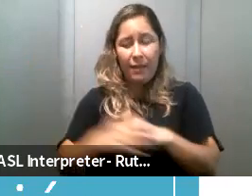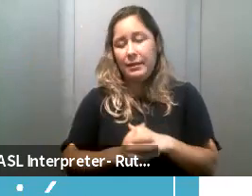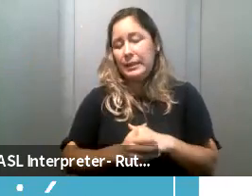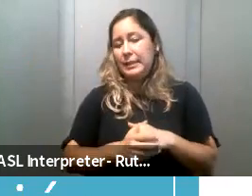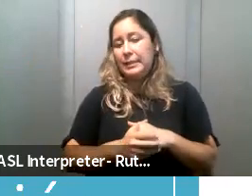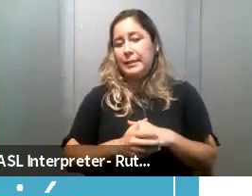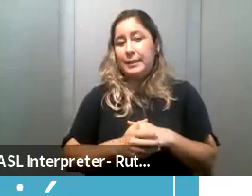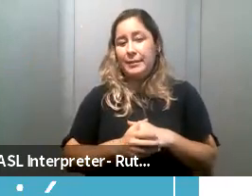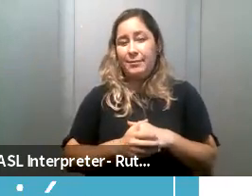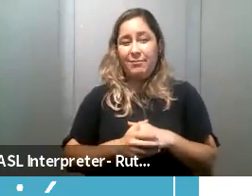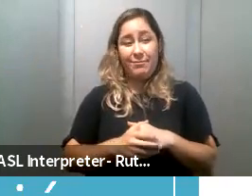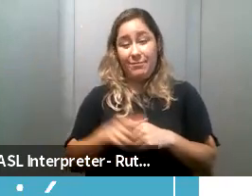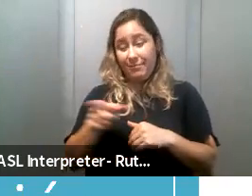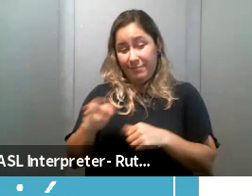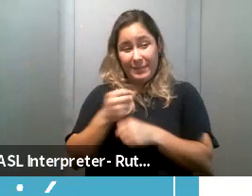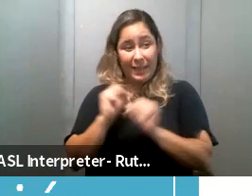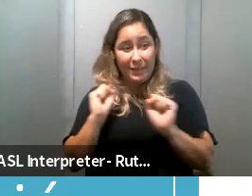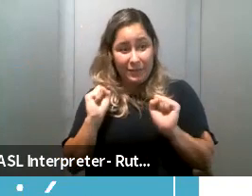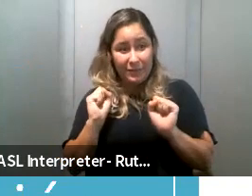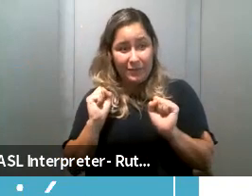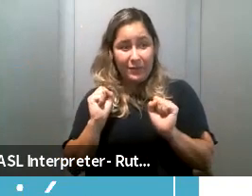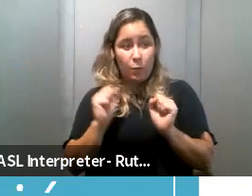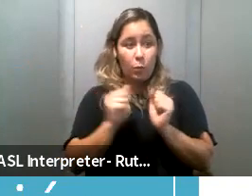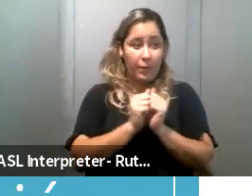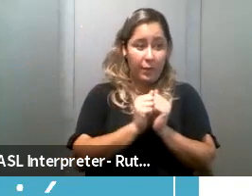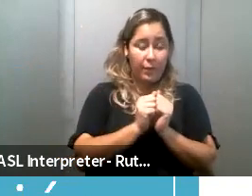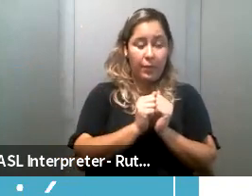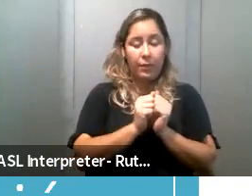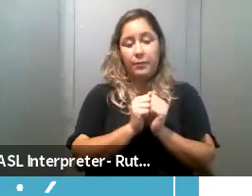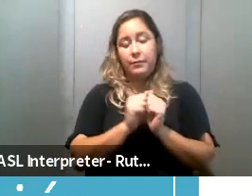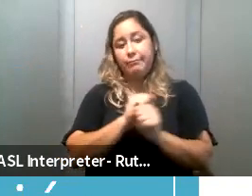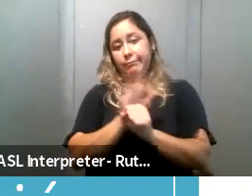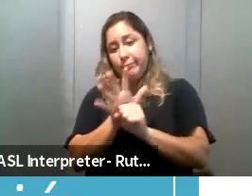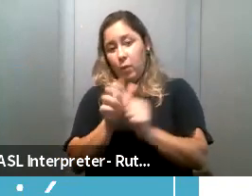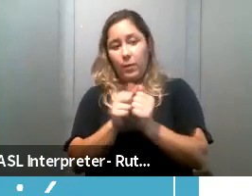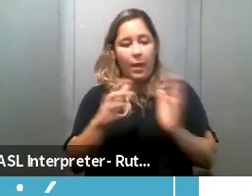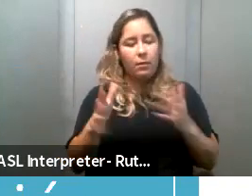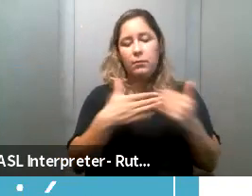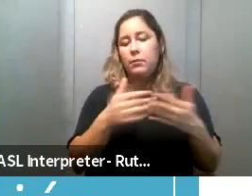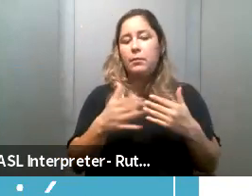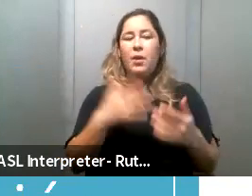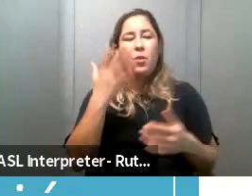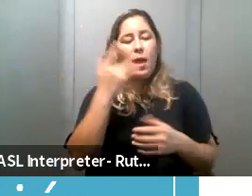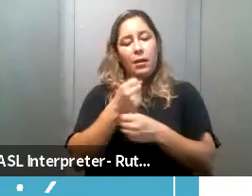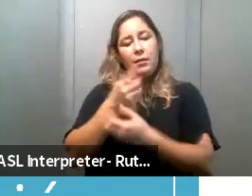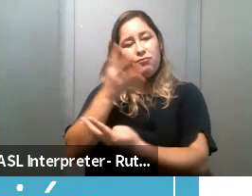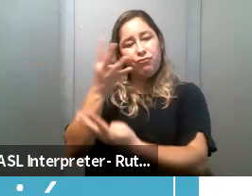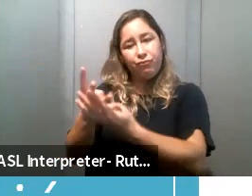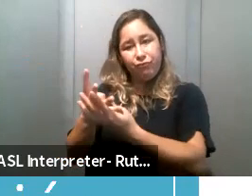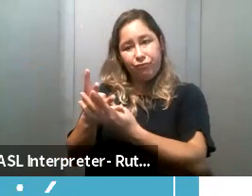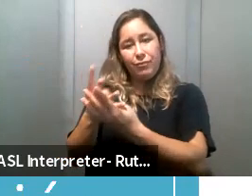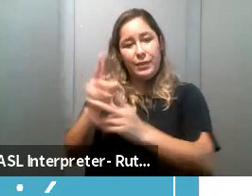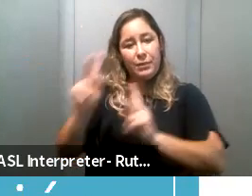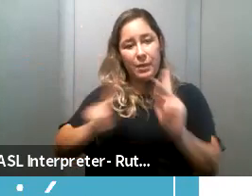de encarcelar a la gente, sea pandemia o no, porque encarcelar a gente es